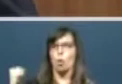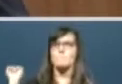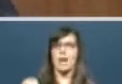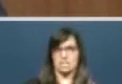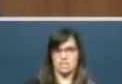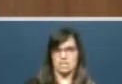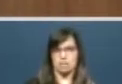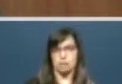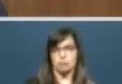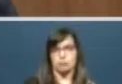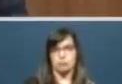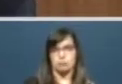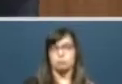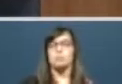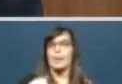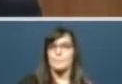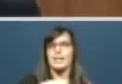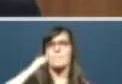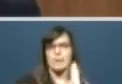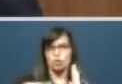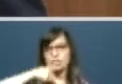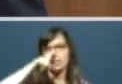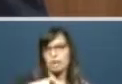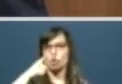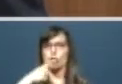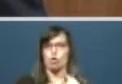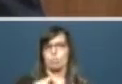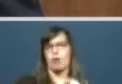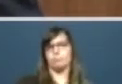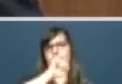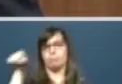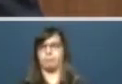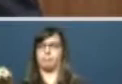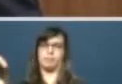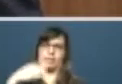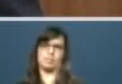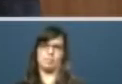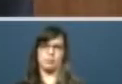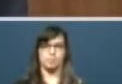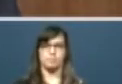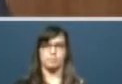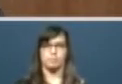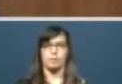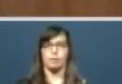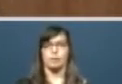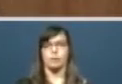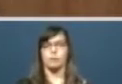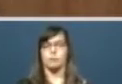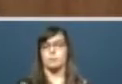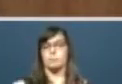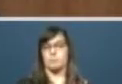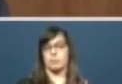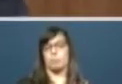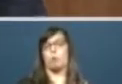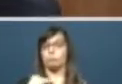más de tres puntos y medio inferior a la media nacional del 25 9% en este indicador de la tasa de paro epa